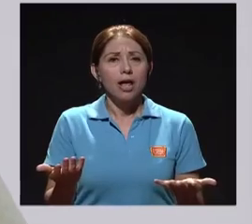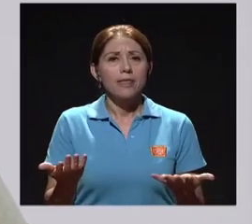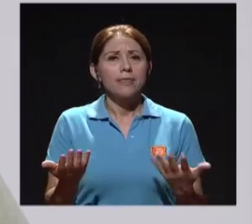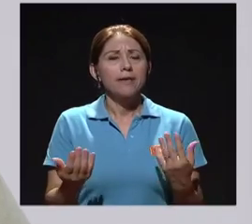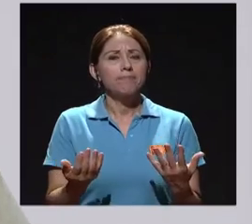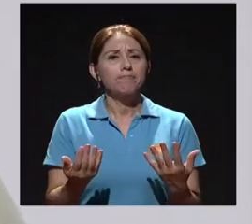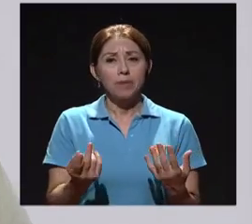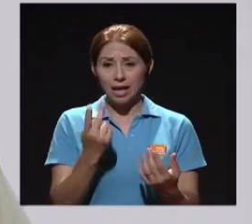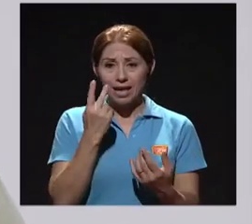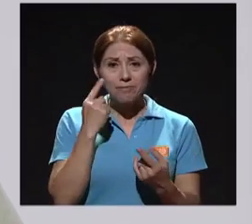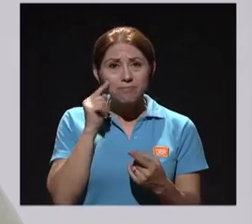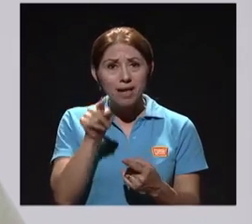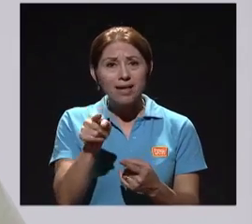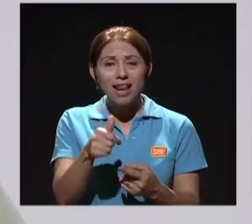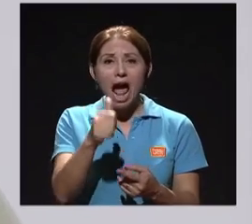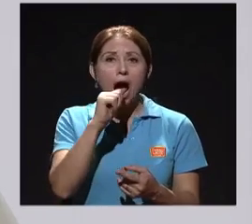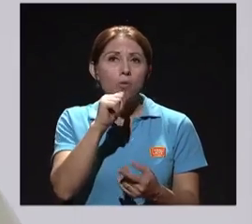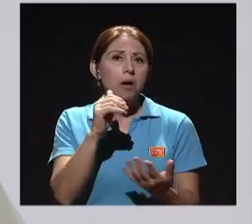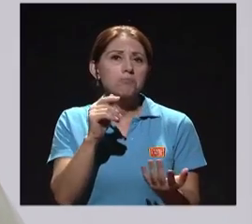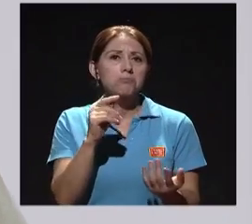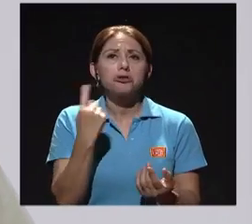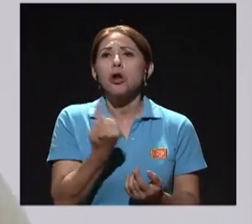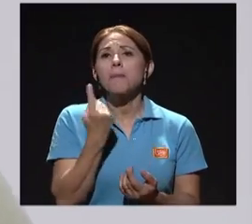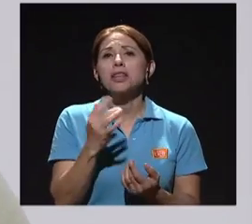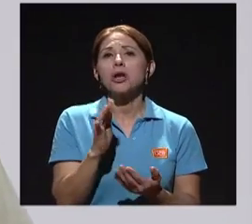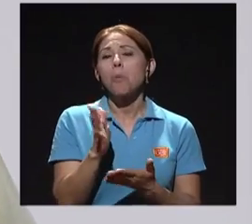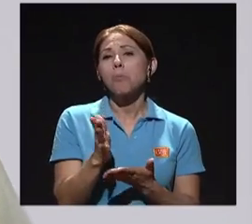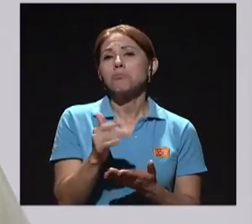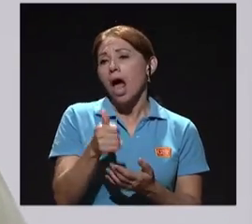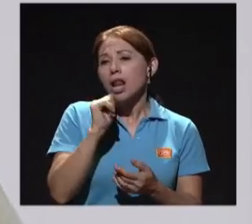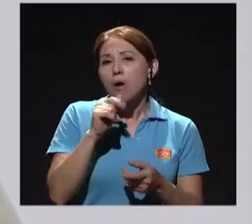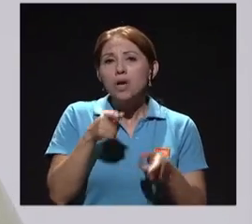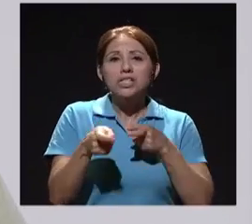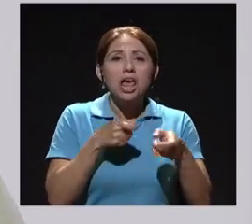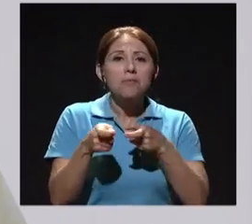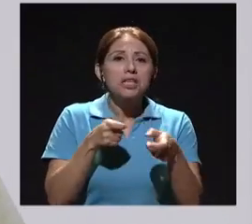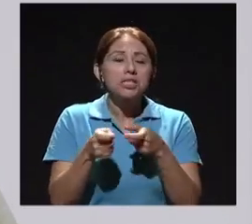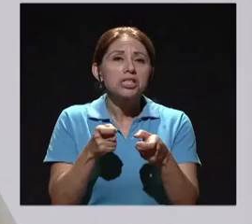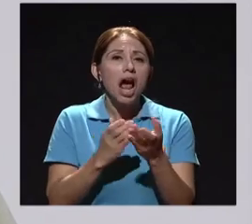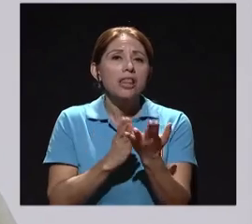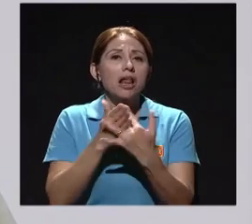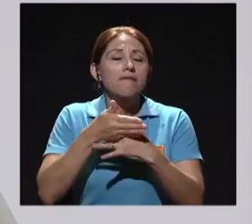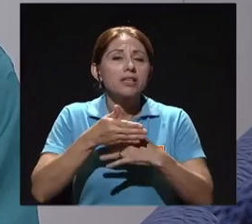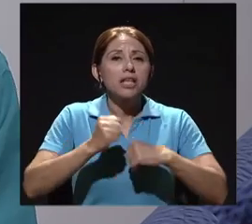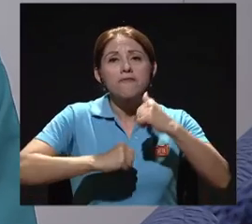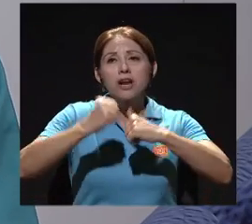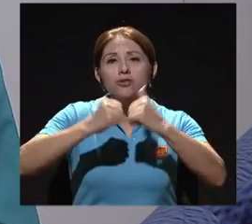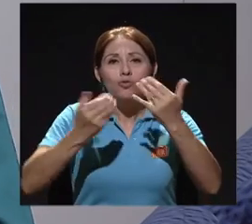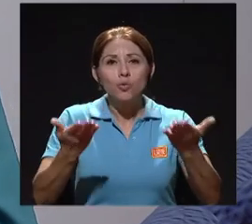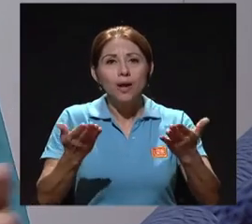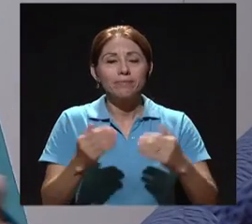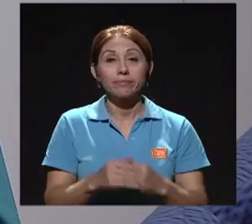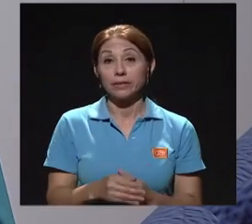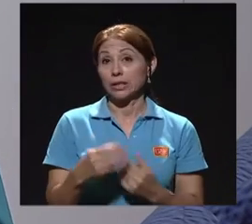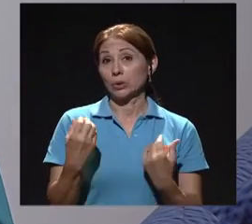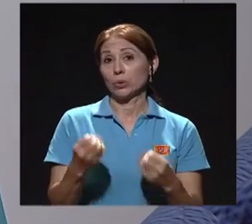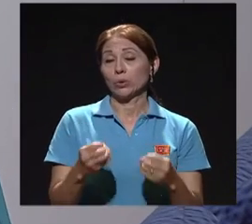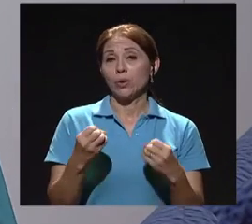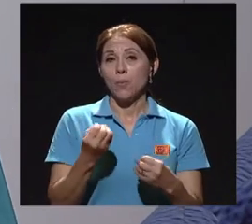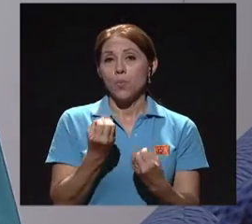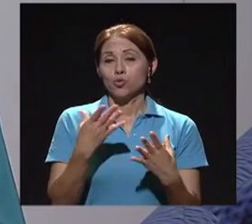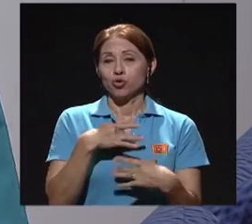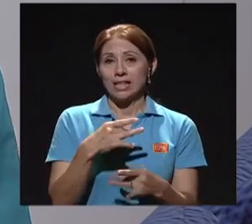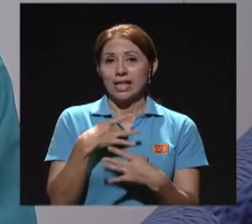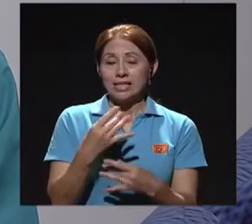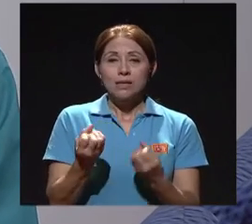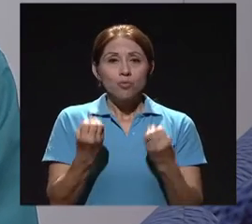el ver el agua como un recurso que nada más se administra a través de infraestructura es claro que pueden haber muchos intereses